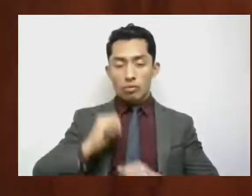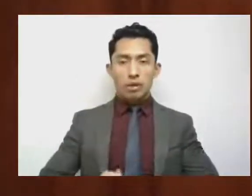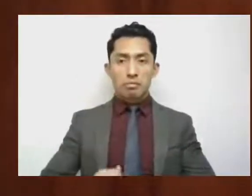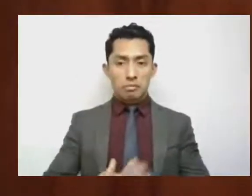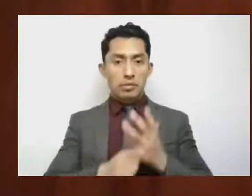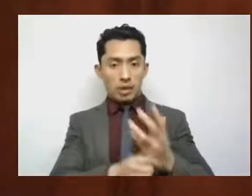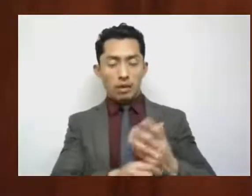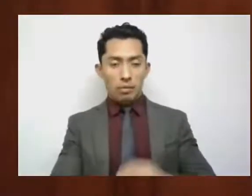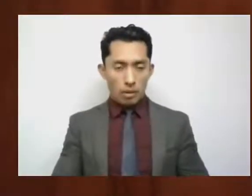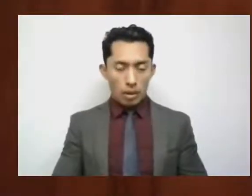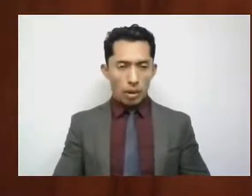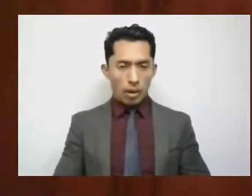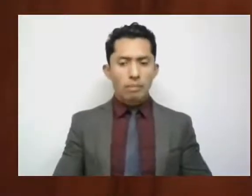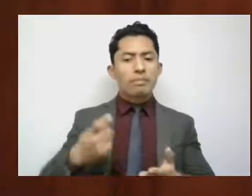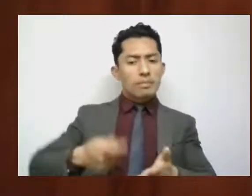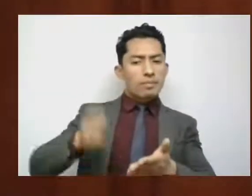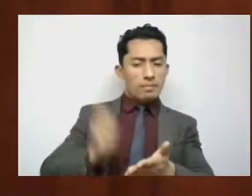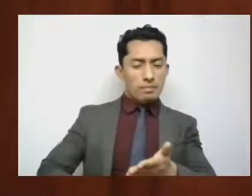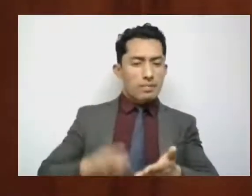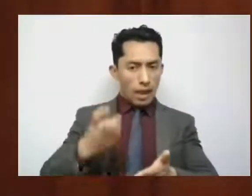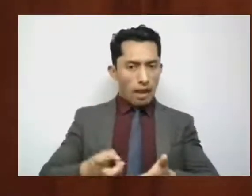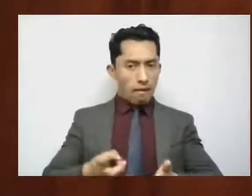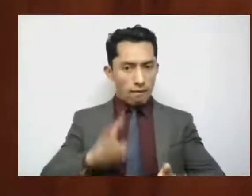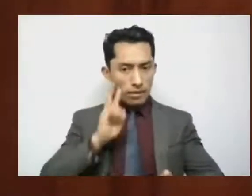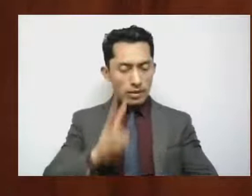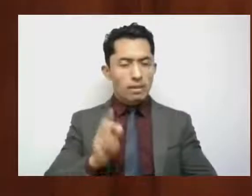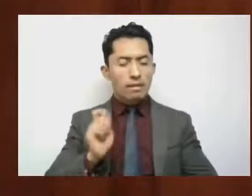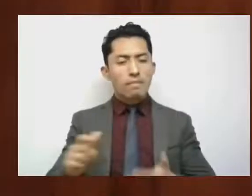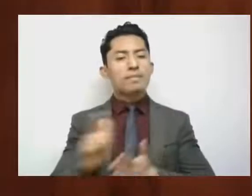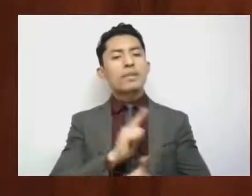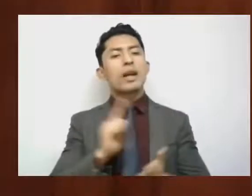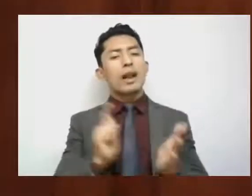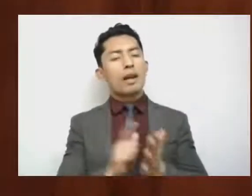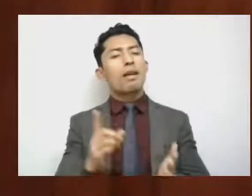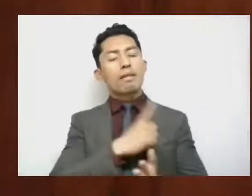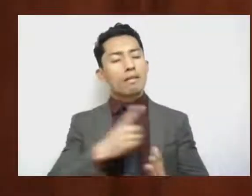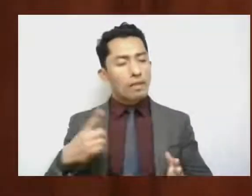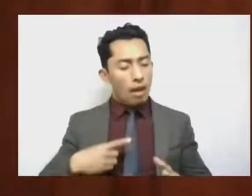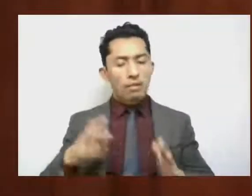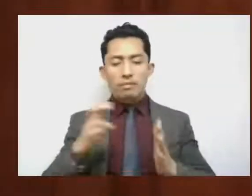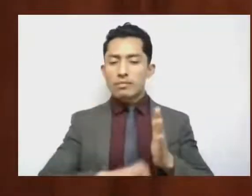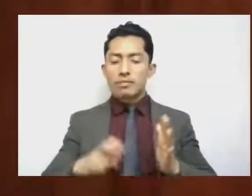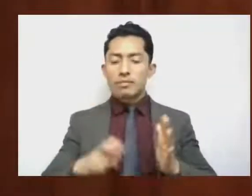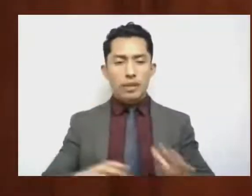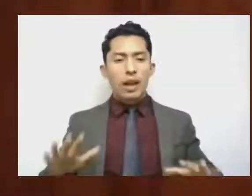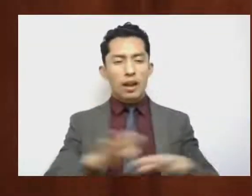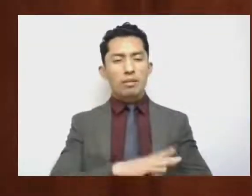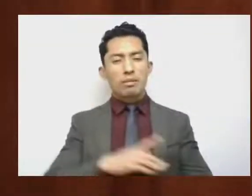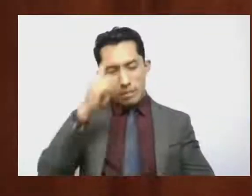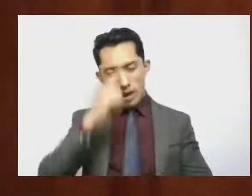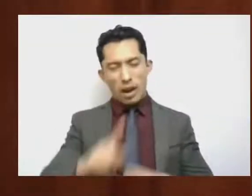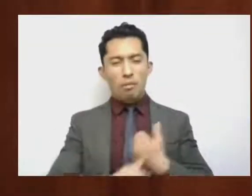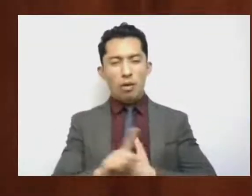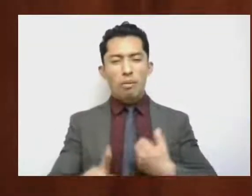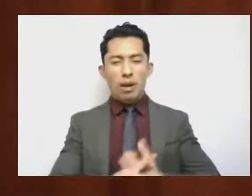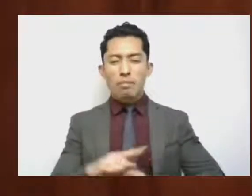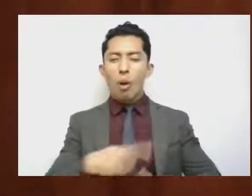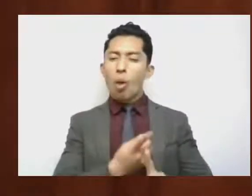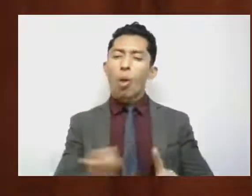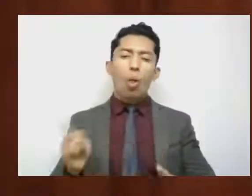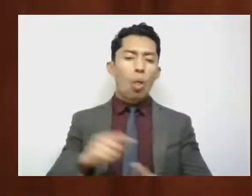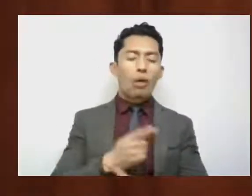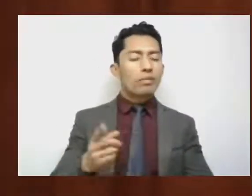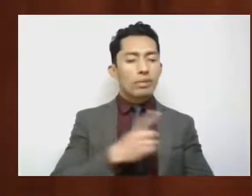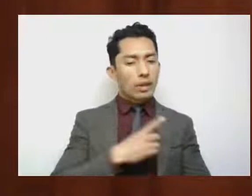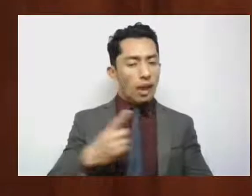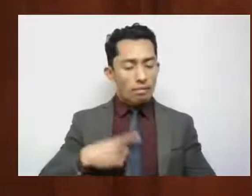Este es otro precedente que nos muestra que nuestra norma necesita ser cambiada para evitar acciones arbitrarias de esa